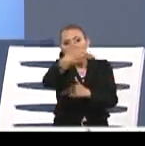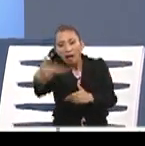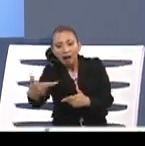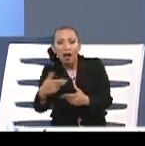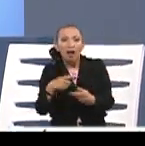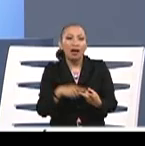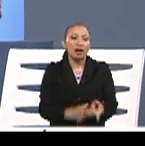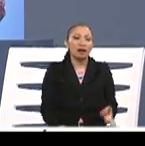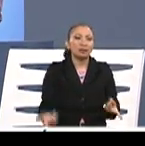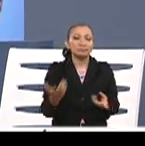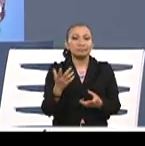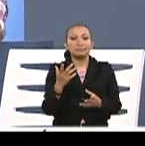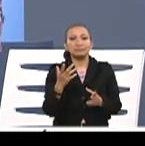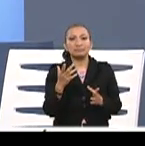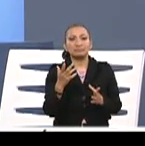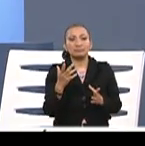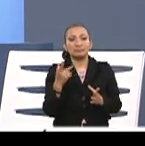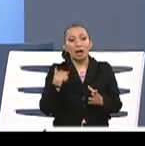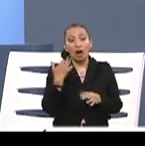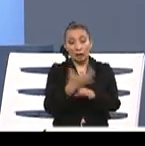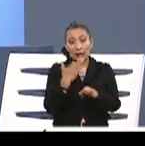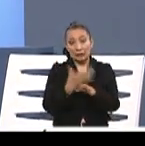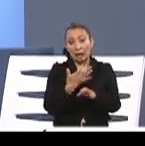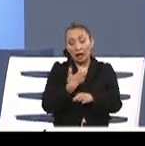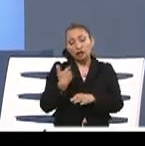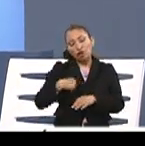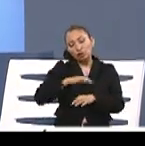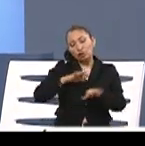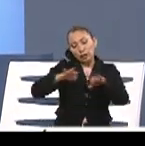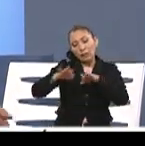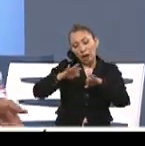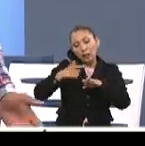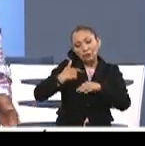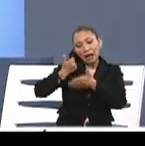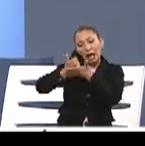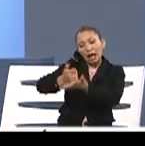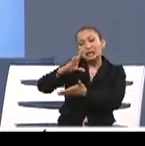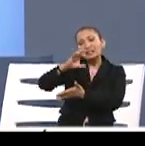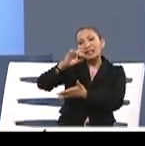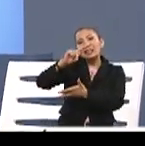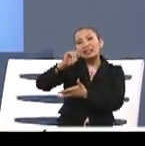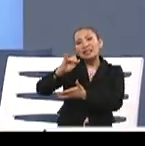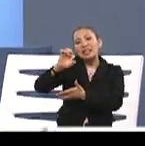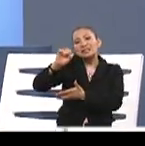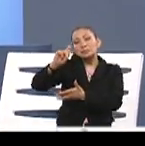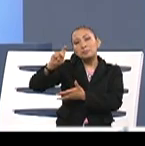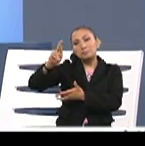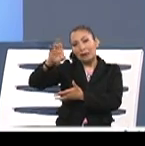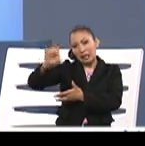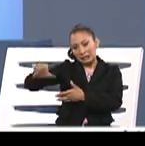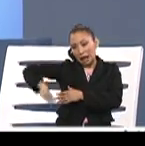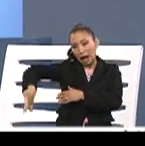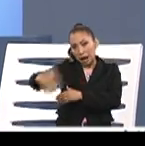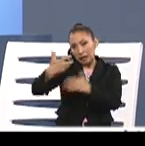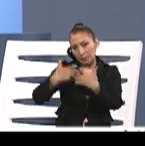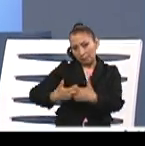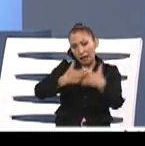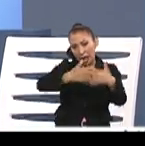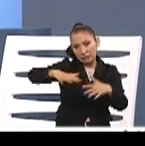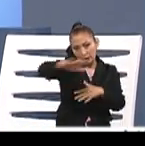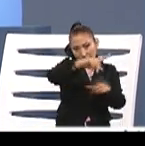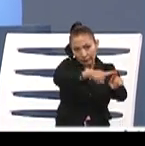también. En la actualidad pues estamos trabajando ya para City Express, en el sector corporativo